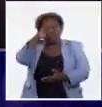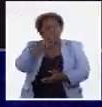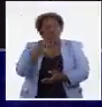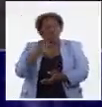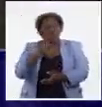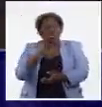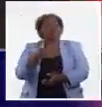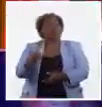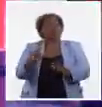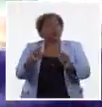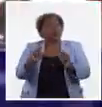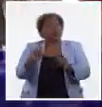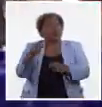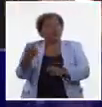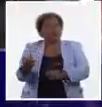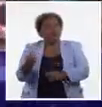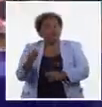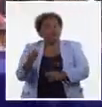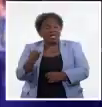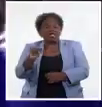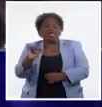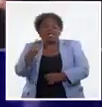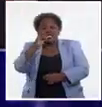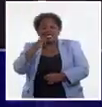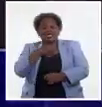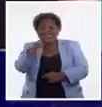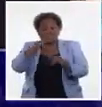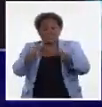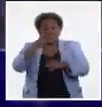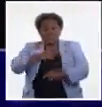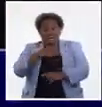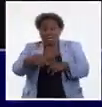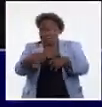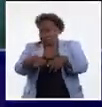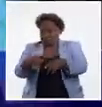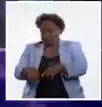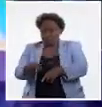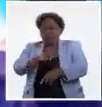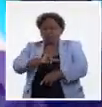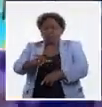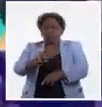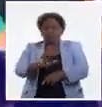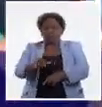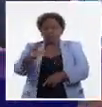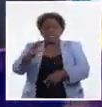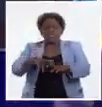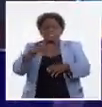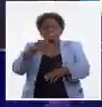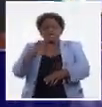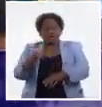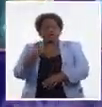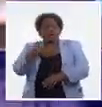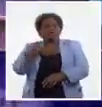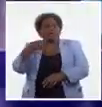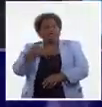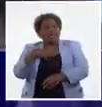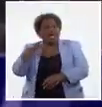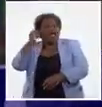el 6 que le hiciera Iniesta ante un Betis que es sexto en la clasificación. Xavi podrá contar de nuevo con Lewandowski y Ferran